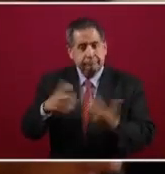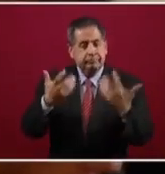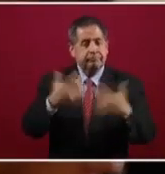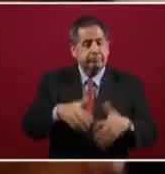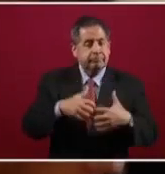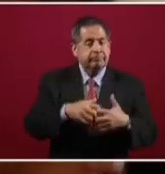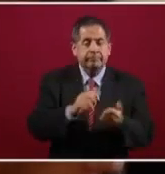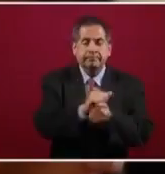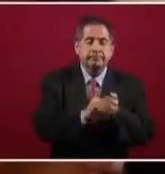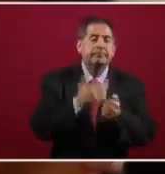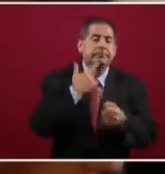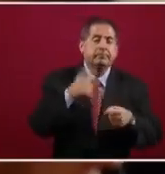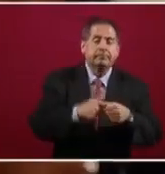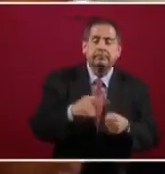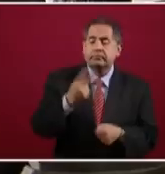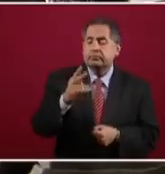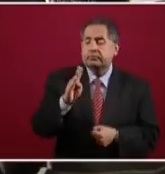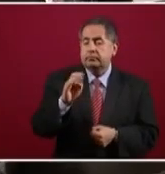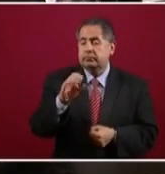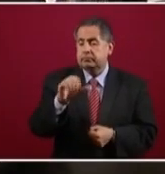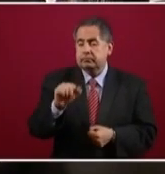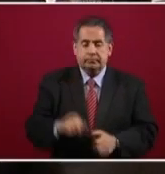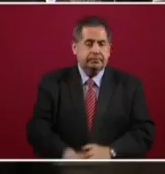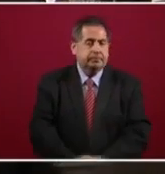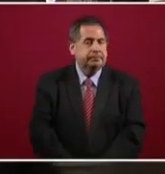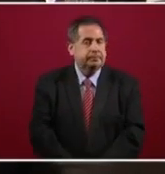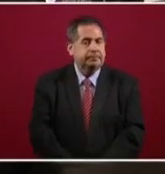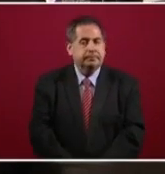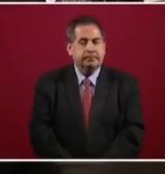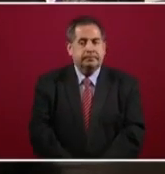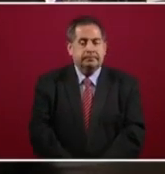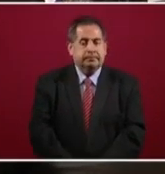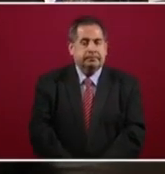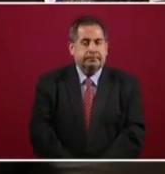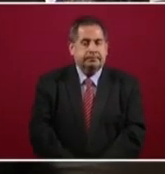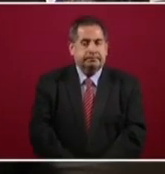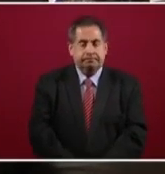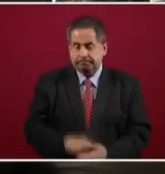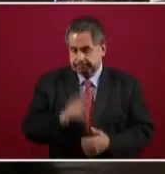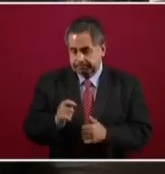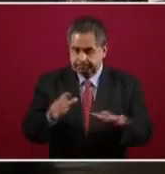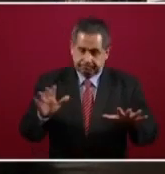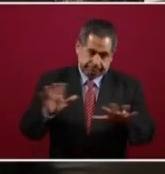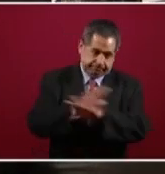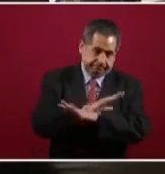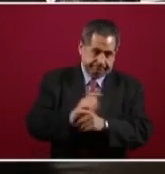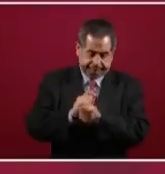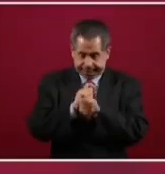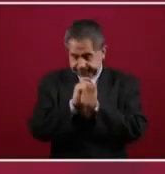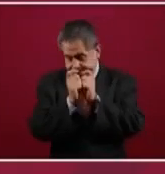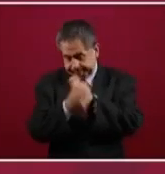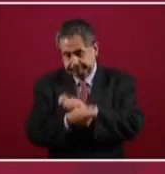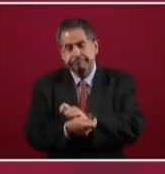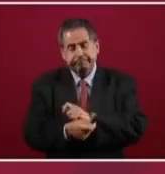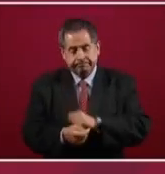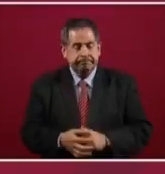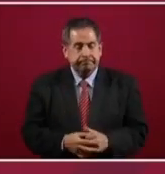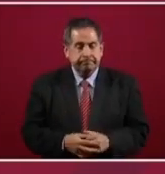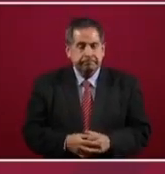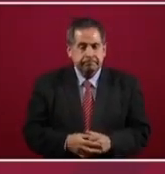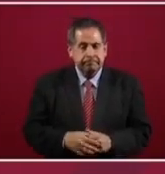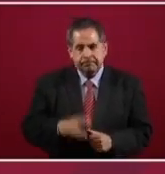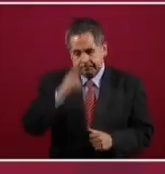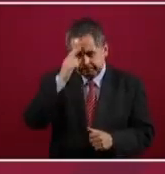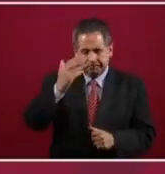Dos Bocas. Es mi primera pregunta. Sí. Miren, es el cambio, la transformación. ¿Qué